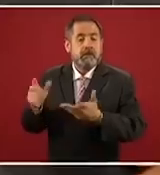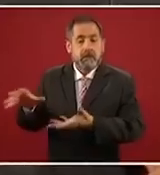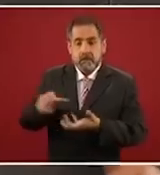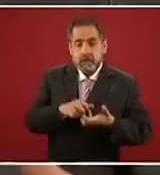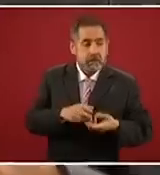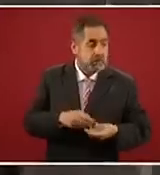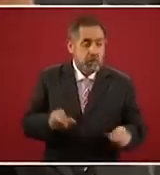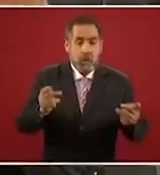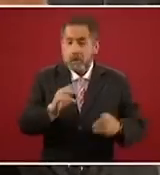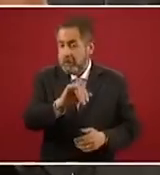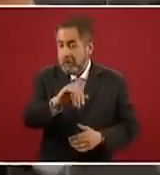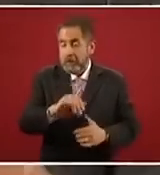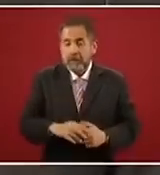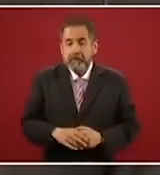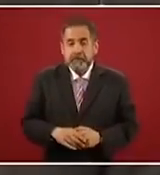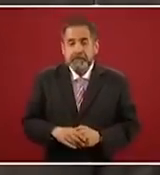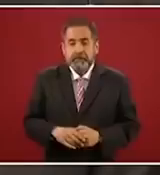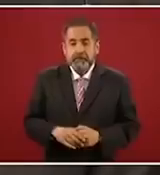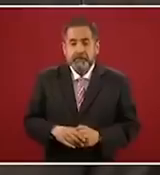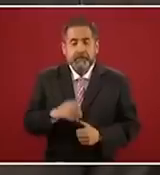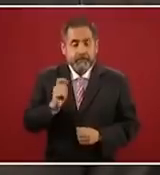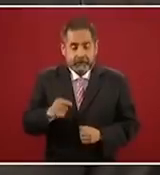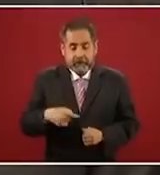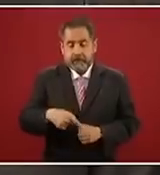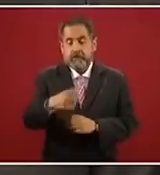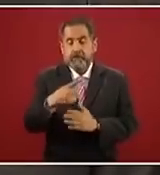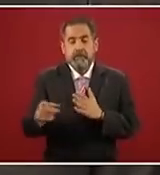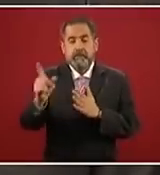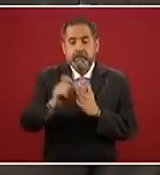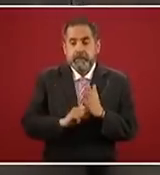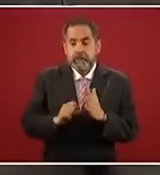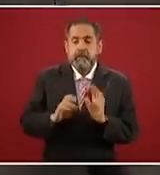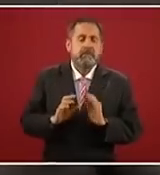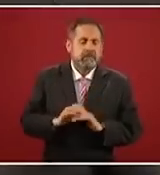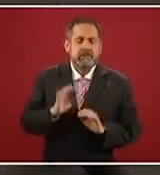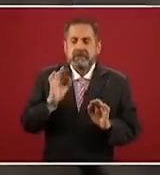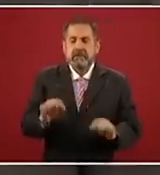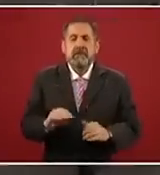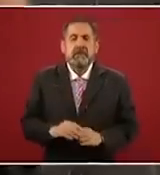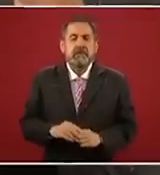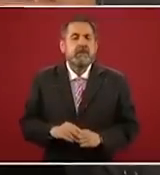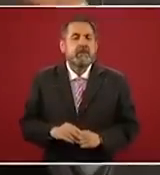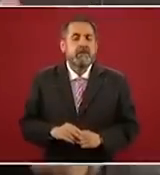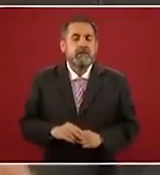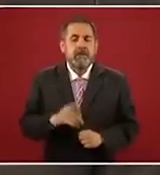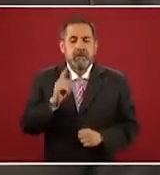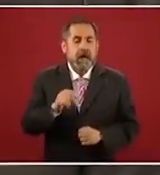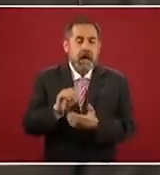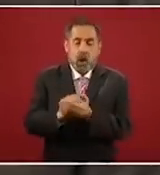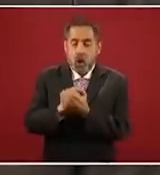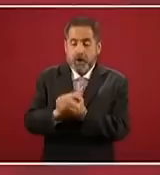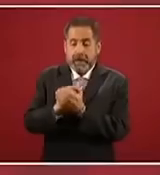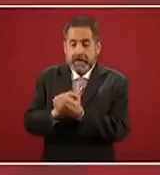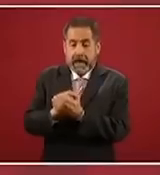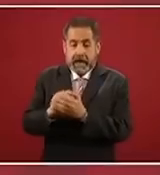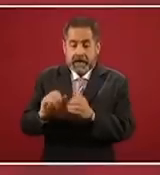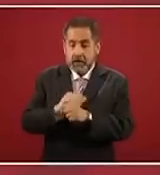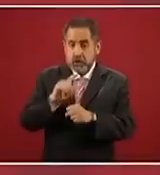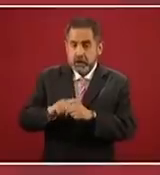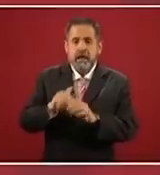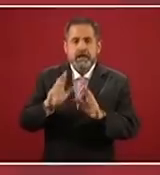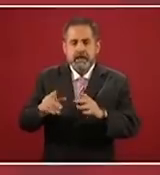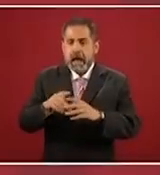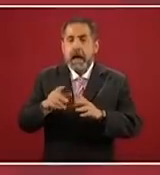Entonces, a finales de este mes ya la lotería